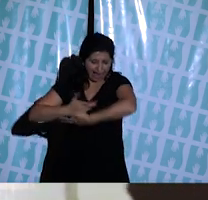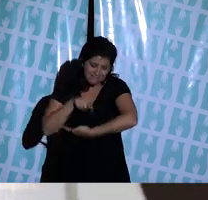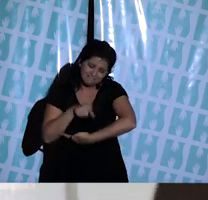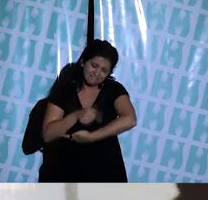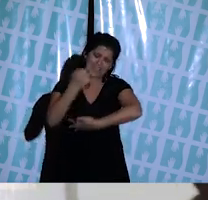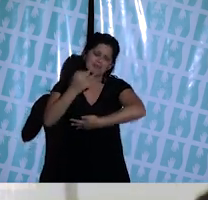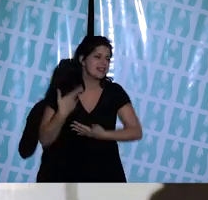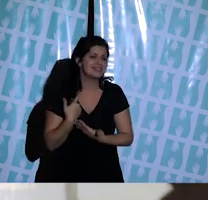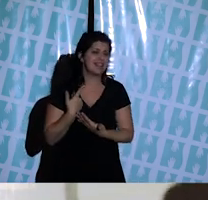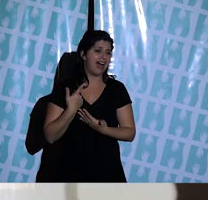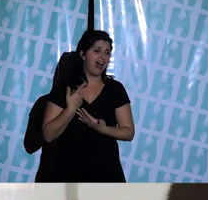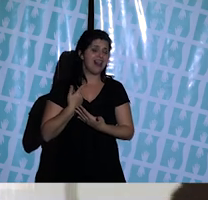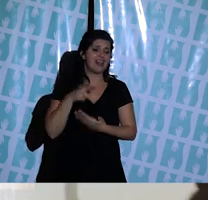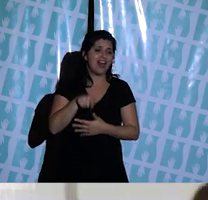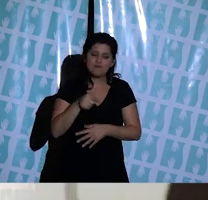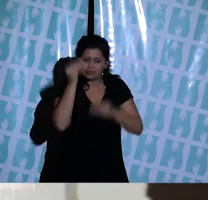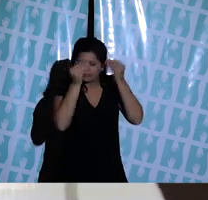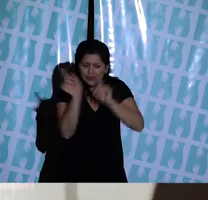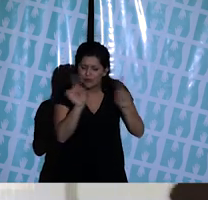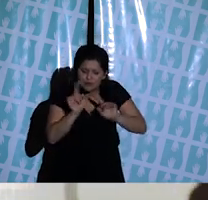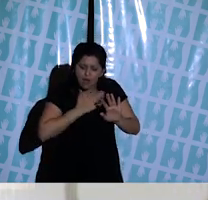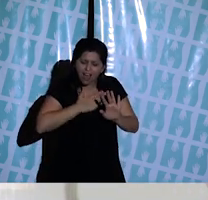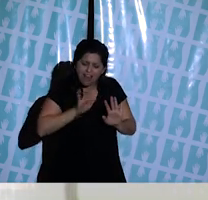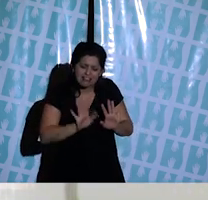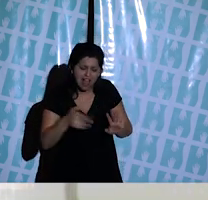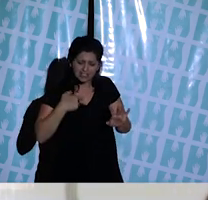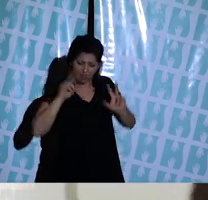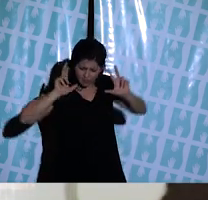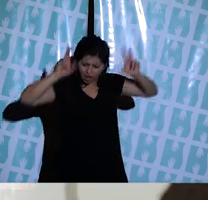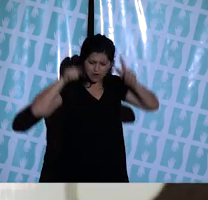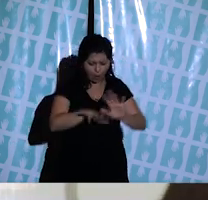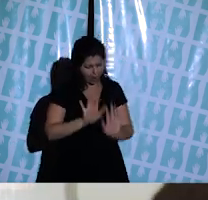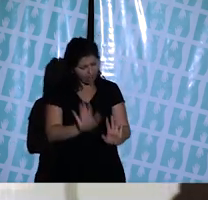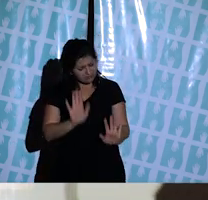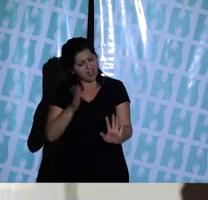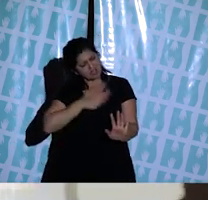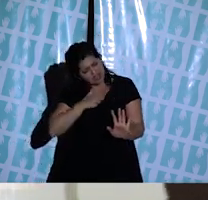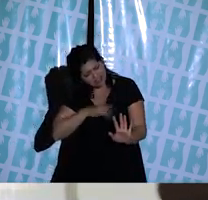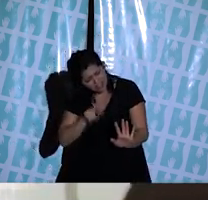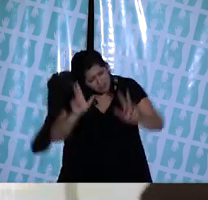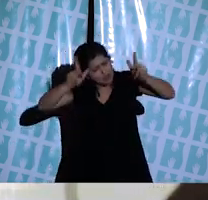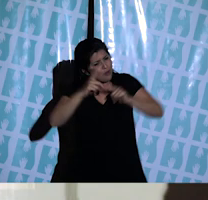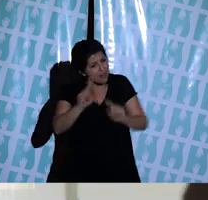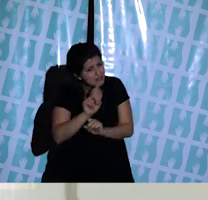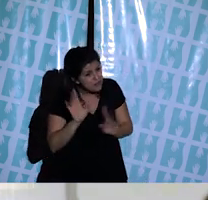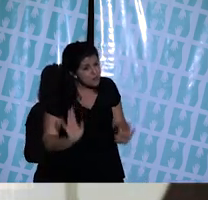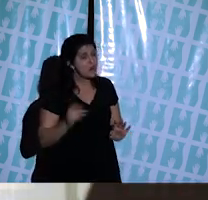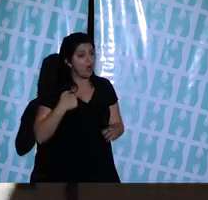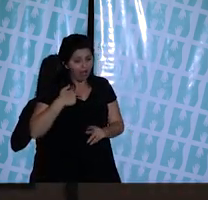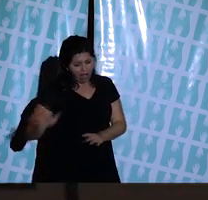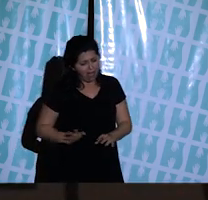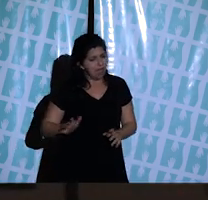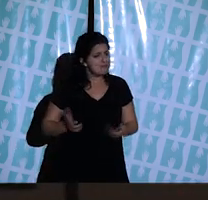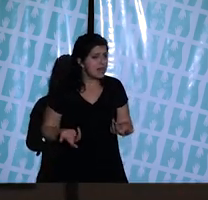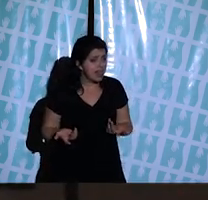que es especial, que no se preocupe, que lo deja enojarse y no le dice, no te tenés que enojar, que le deja tener hambre,